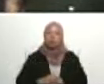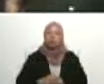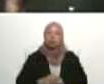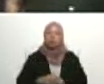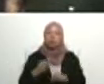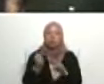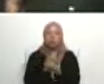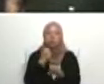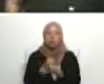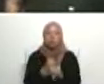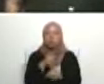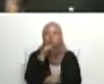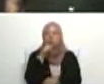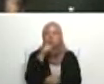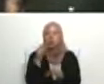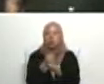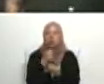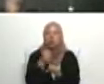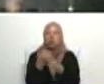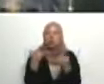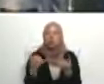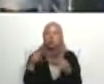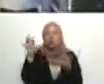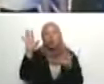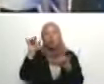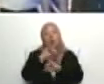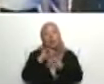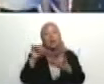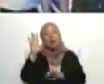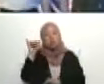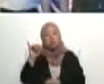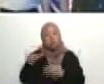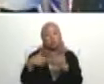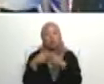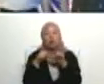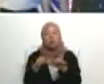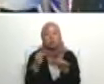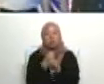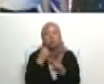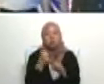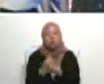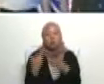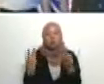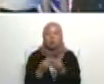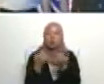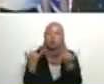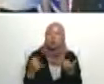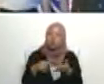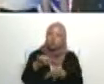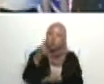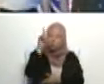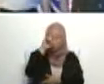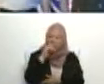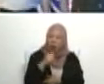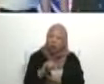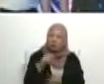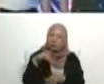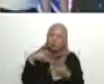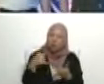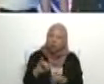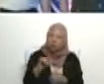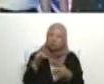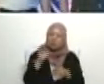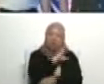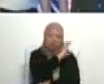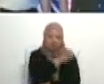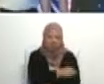cohesionado, monolíticamente unido, nos despedimos de ustedes y seguimos en batalla. Ahora es cuando tenemos ganas, ahora es cuando hay